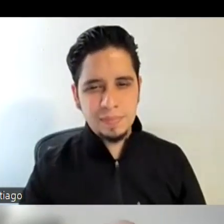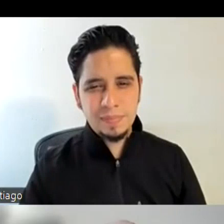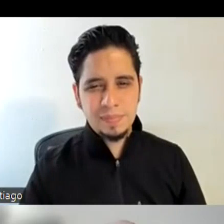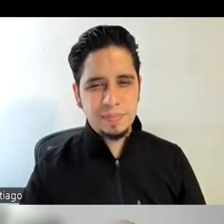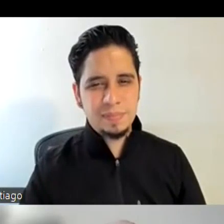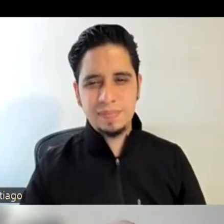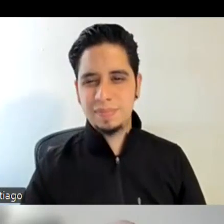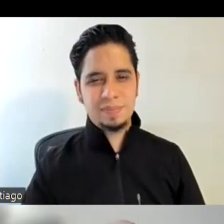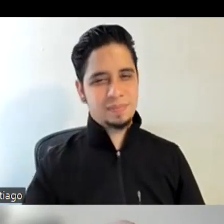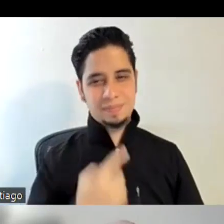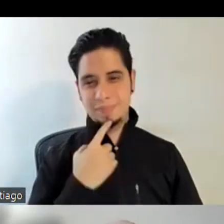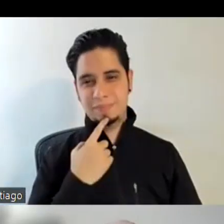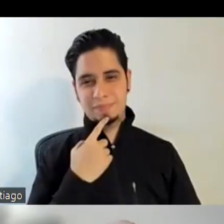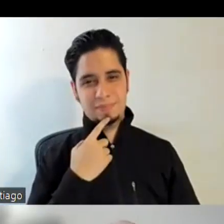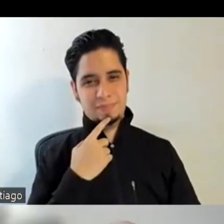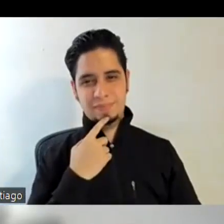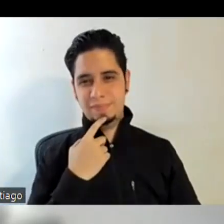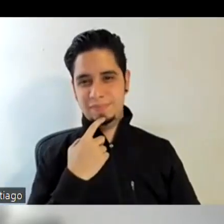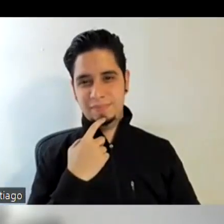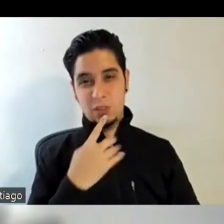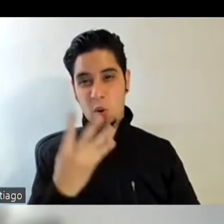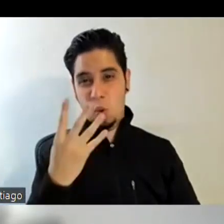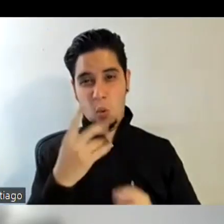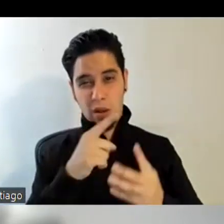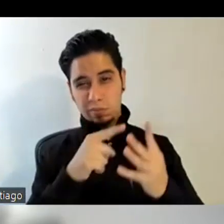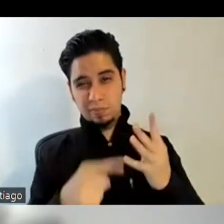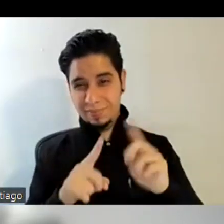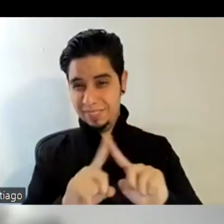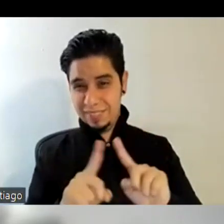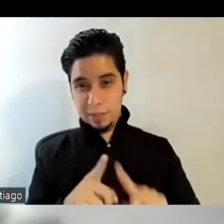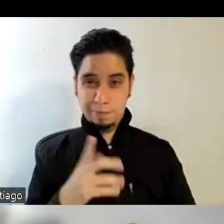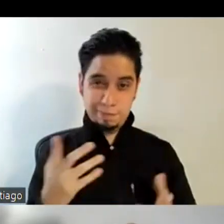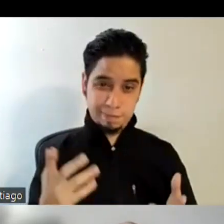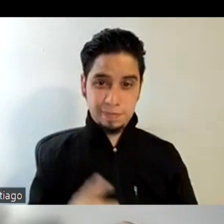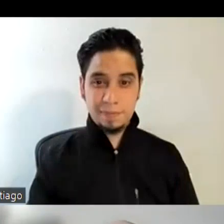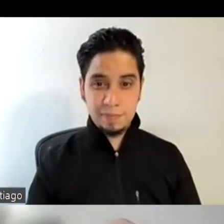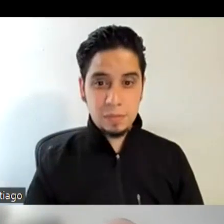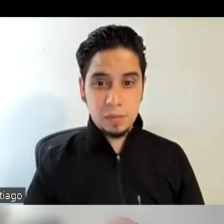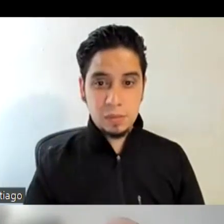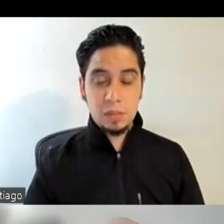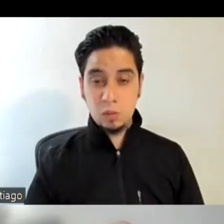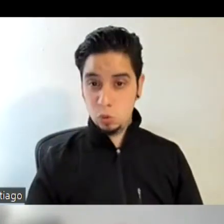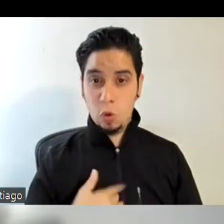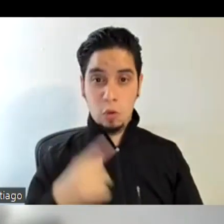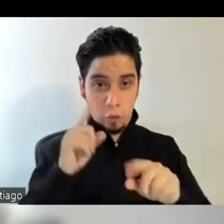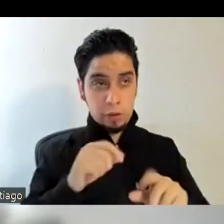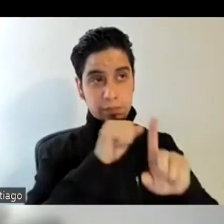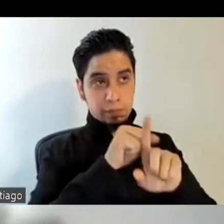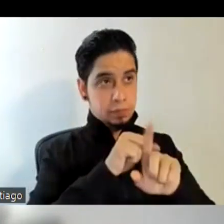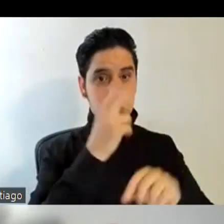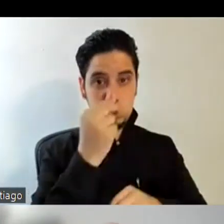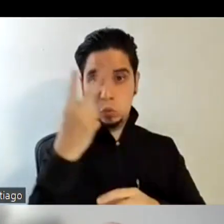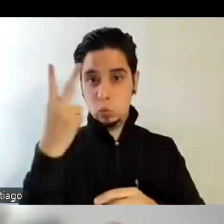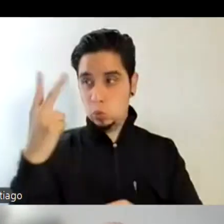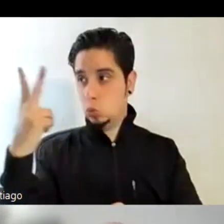Ni te cuento, porque es que fueron 4 distintos. Ah, bueno. No fue uno, es que por eso te digo que toqué muchas puertas. Mija, es